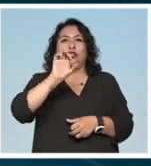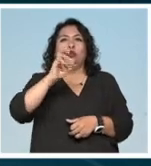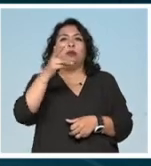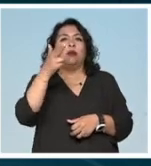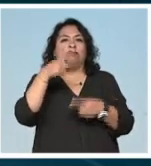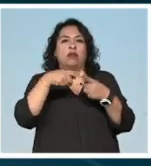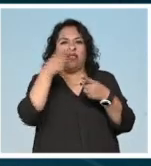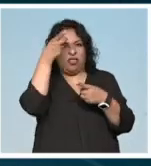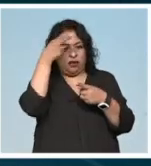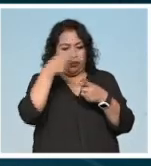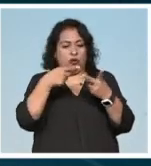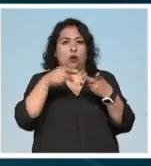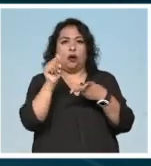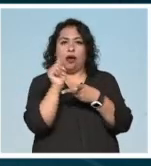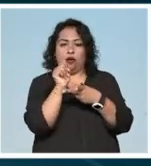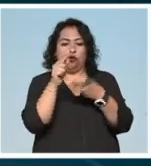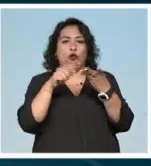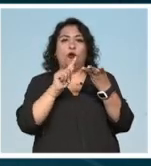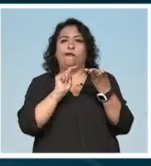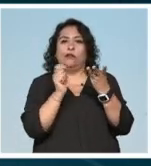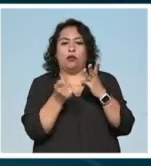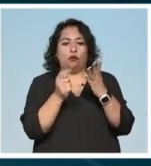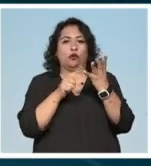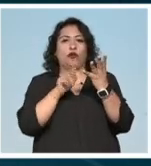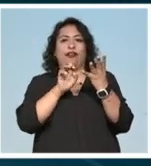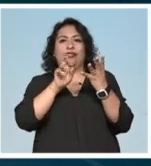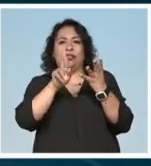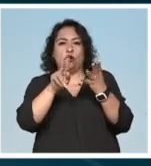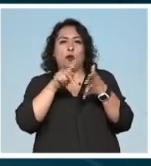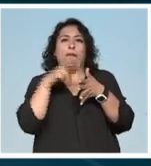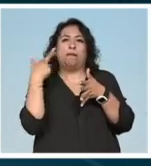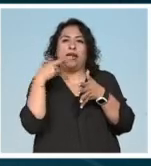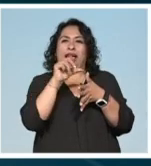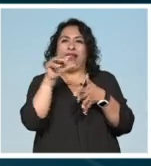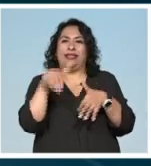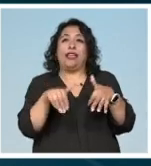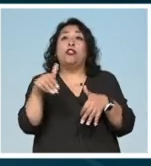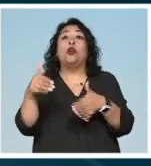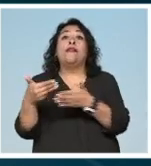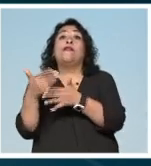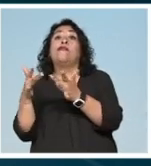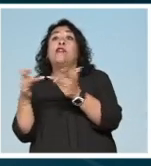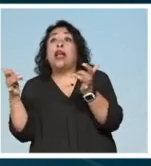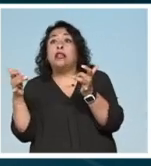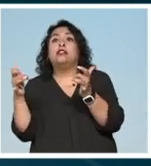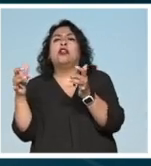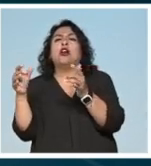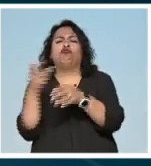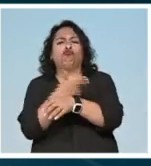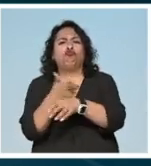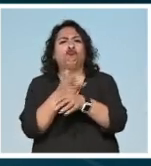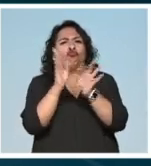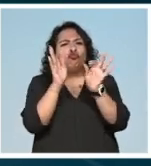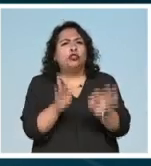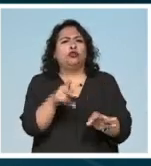director, actor, traductor, editor y docente teatral francés naturalizado